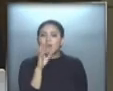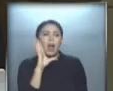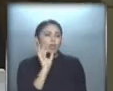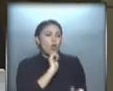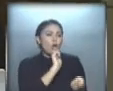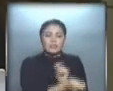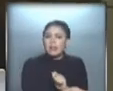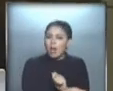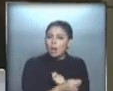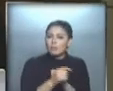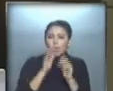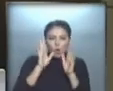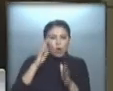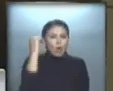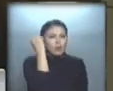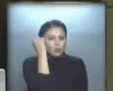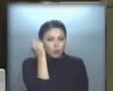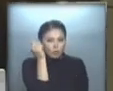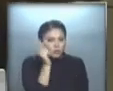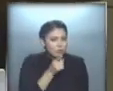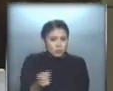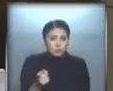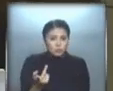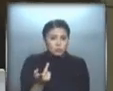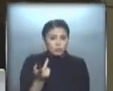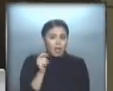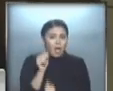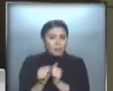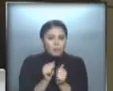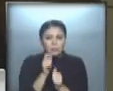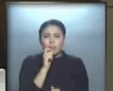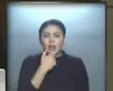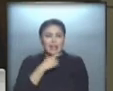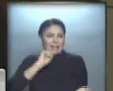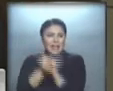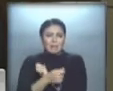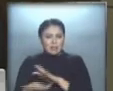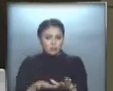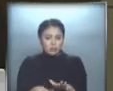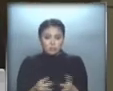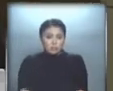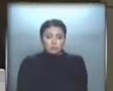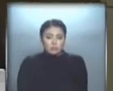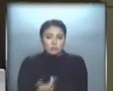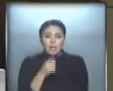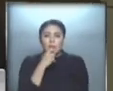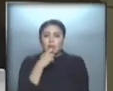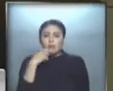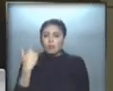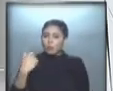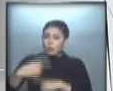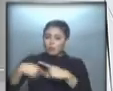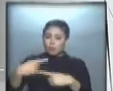torsión económica sobre la empresa, en el sentido de torcer las situaciones, que la lleve a una situación de falta de